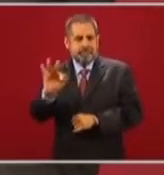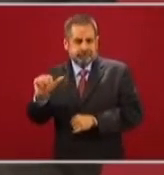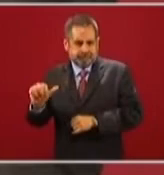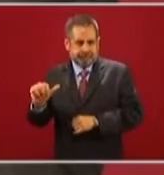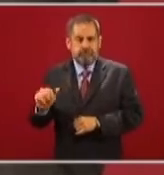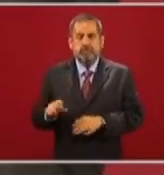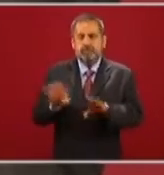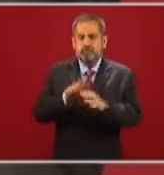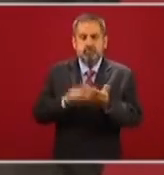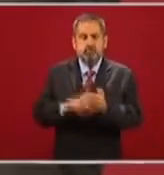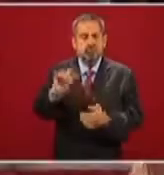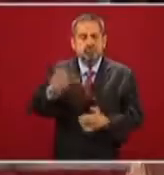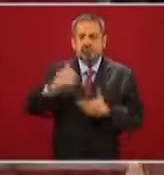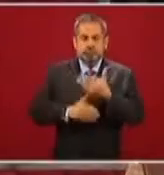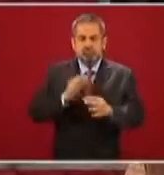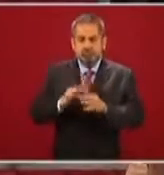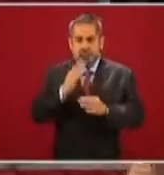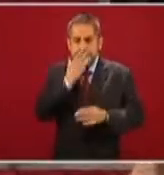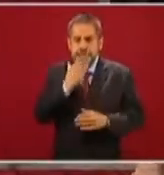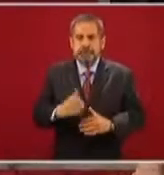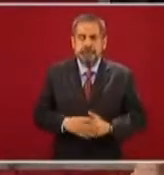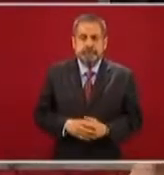de excelencia. La siguiente, por favor.